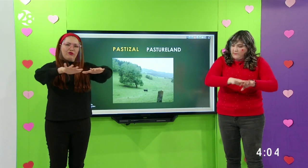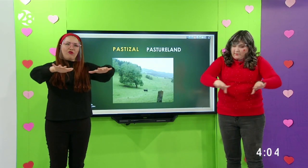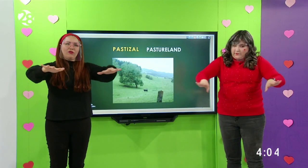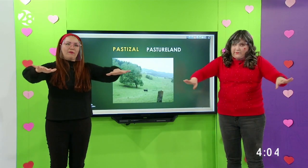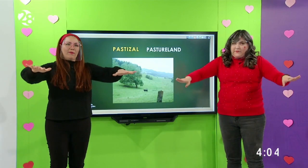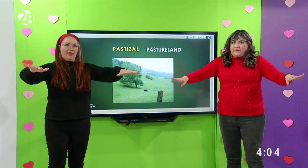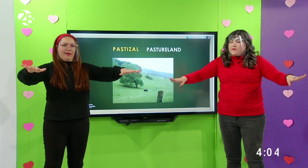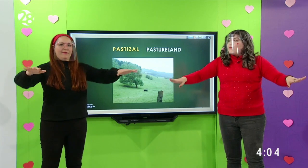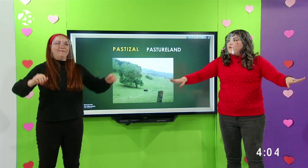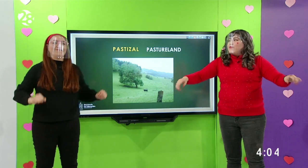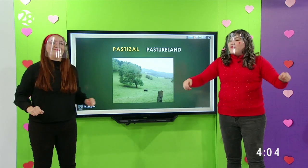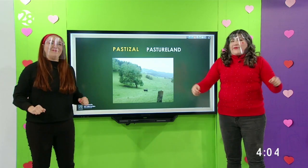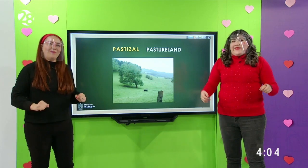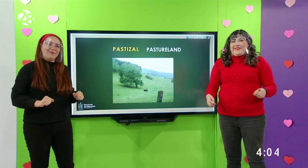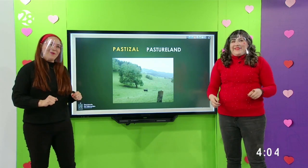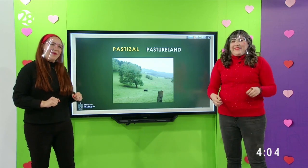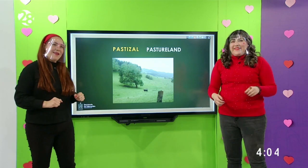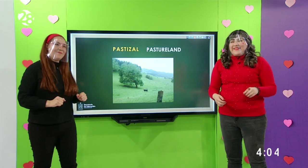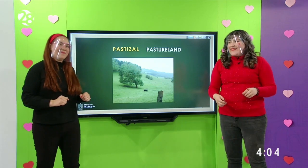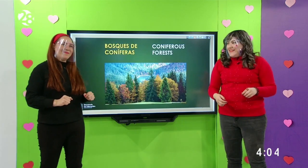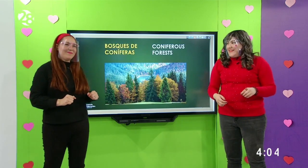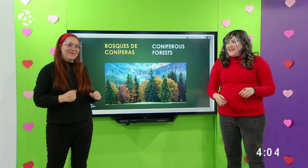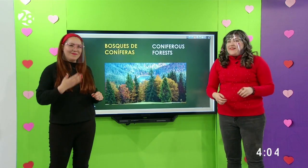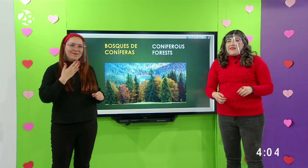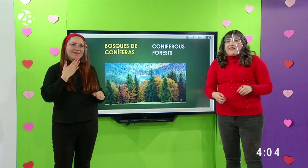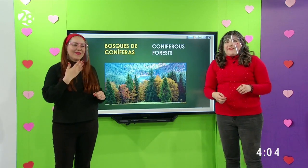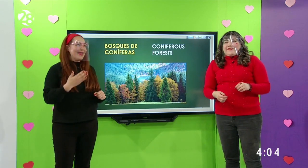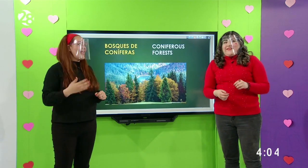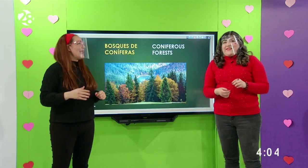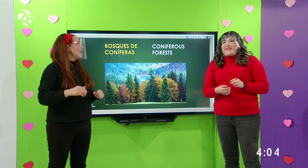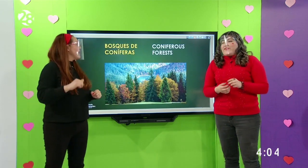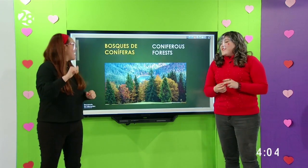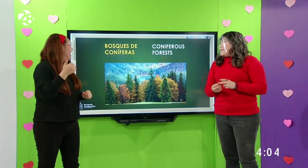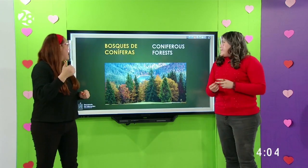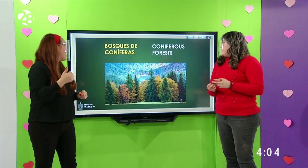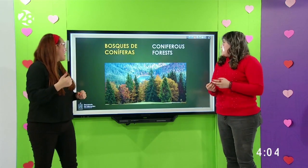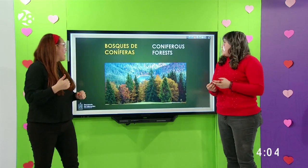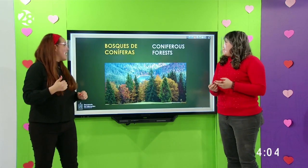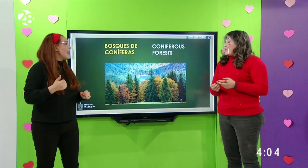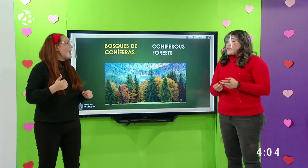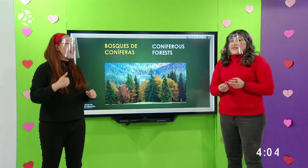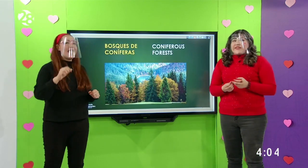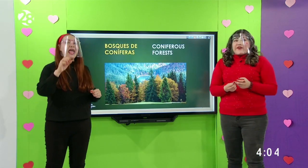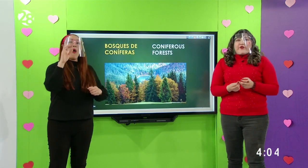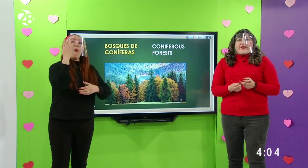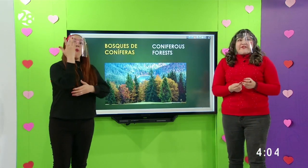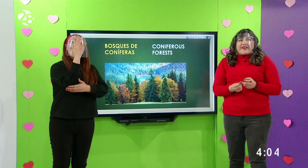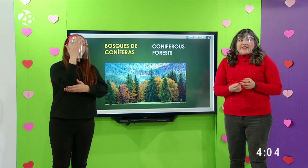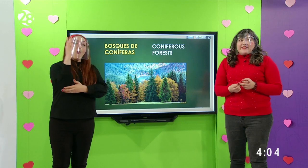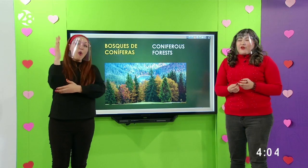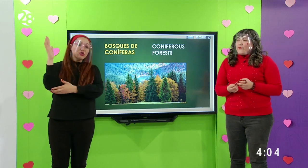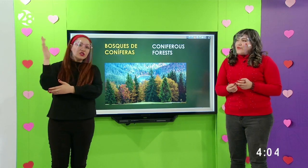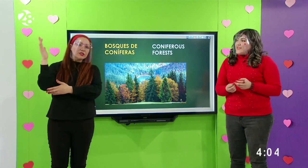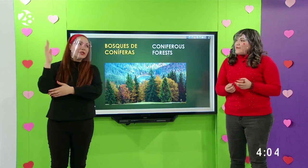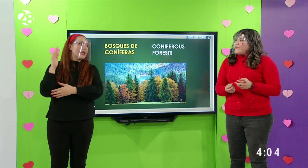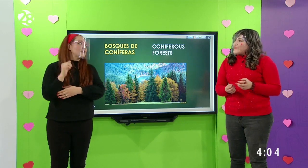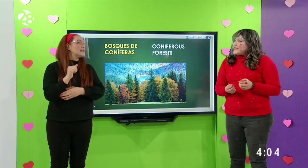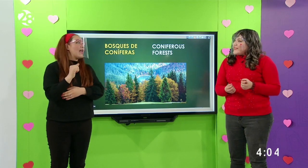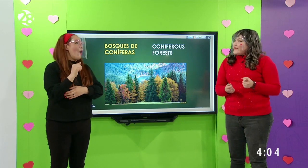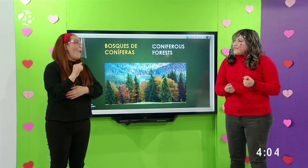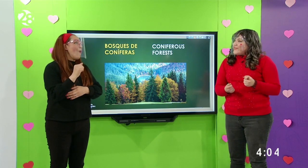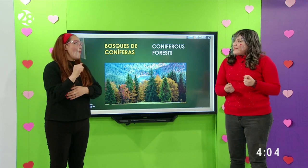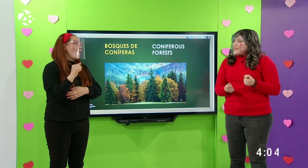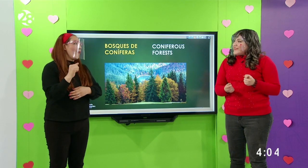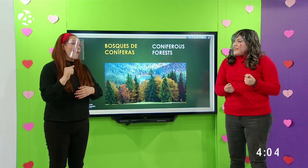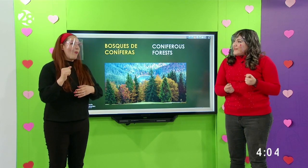verde, todo se ve verde. Muy bien. Muy bien. El siguiente ecosistema son los bosques de coníferas. ¿Cómo se dice bosque